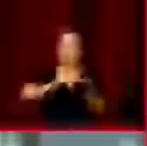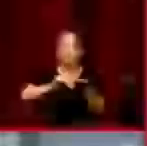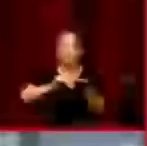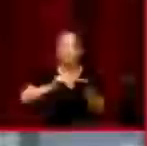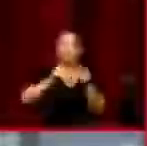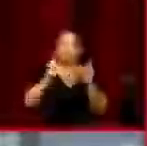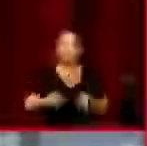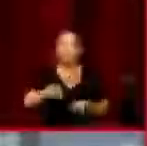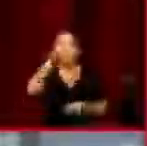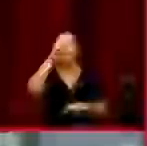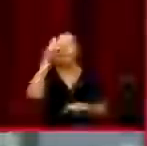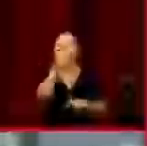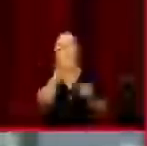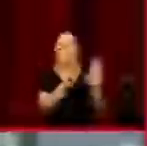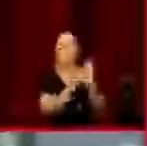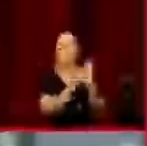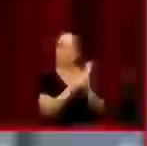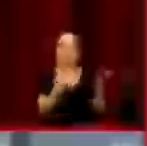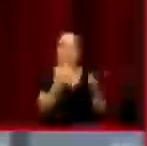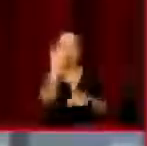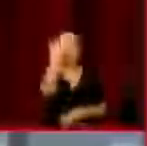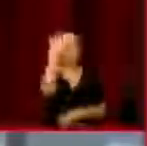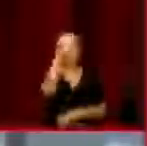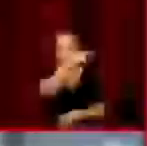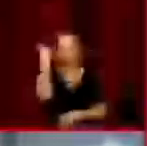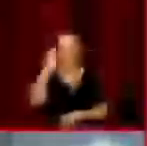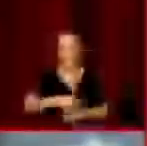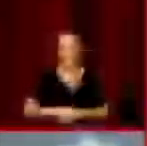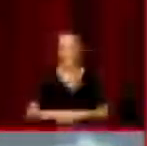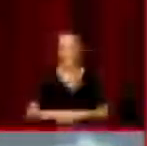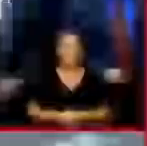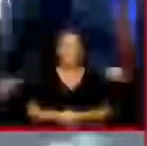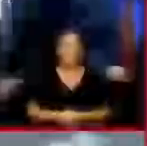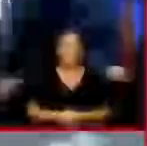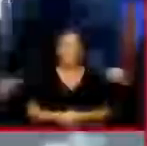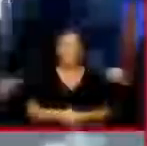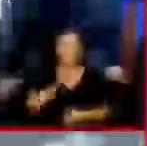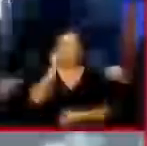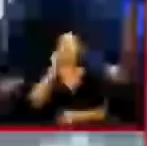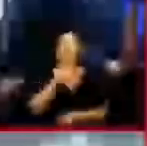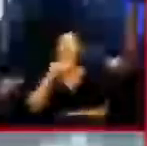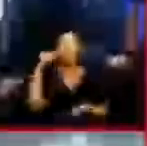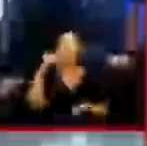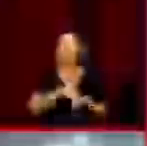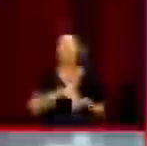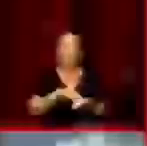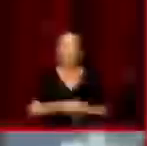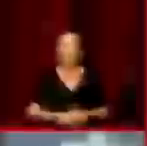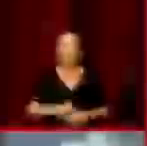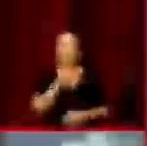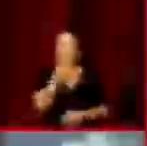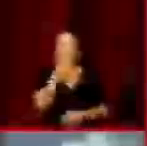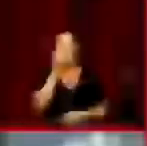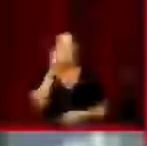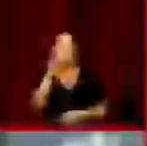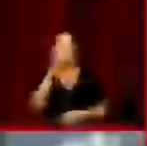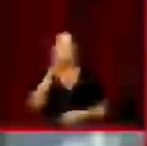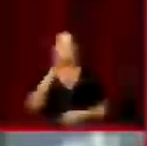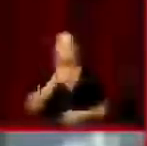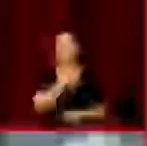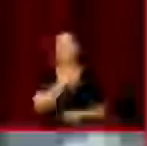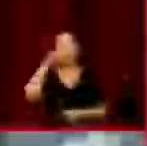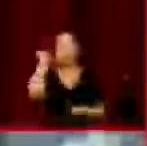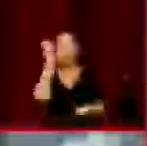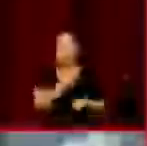mover la calle, y ayúdame, Claudio, vos que tenés alma de editor, digamos, en esta pantalla está ocurriendo en este momento en vivo lo que pasa en